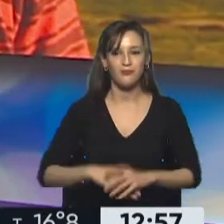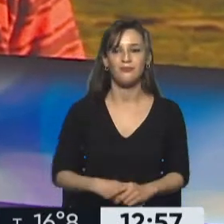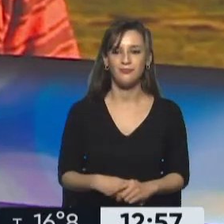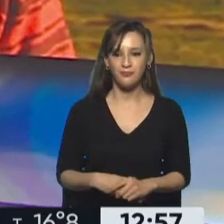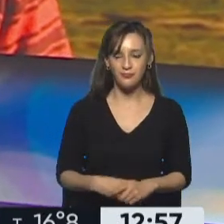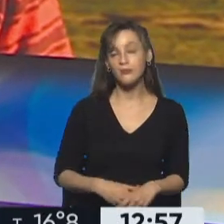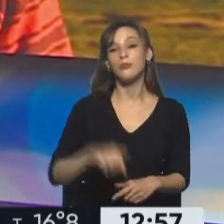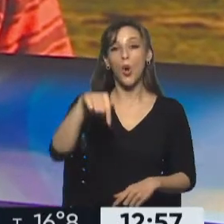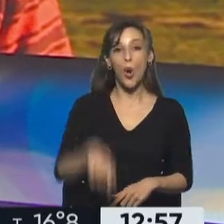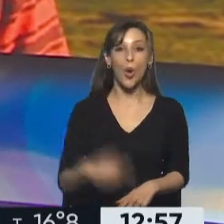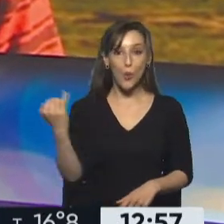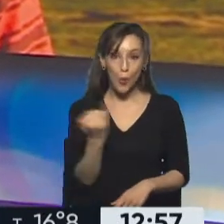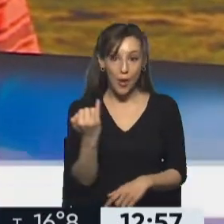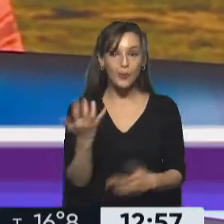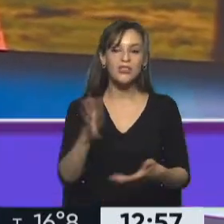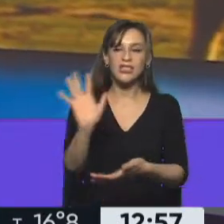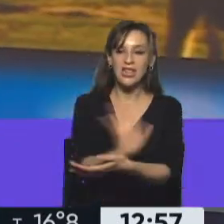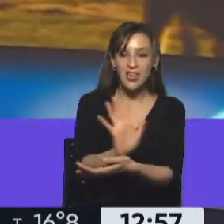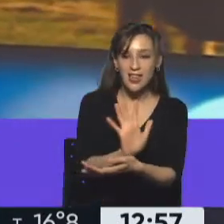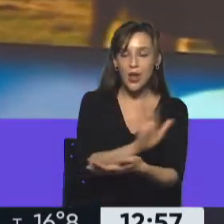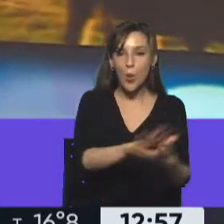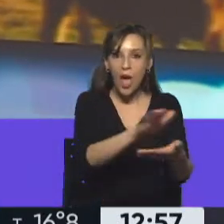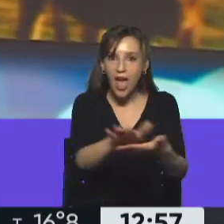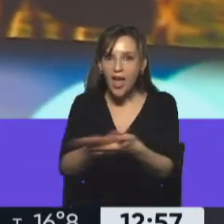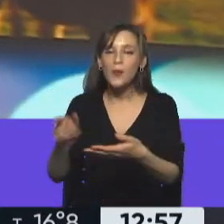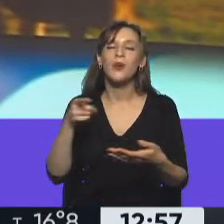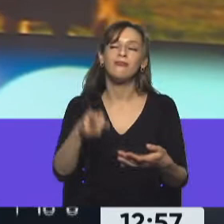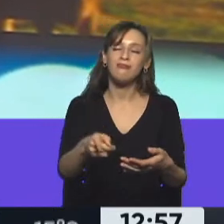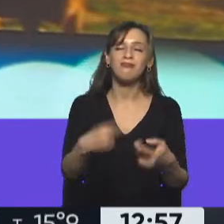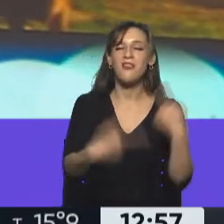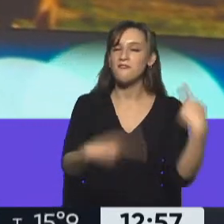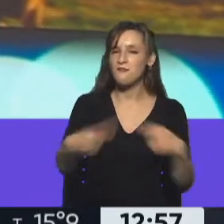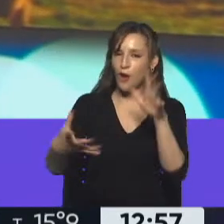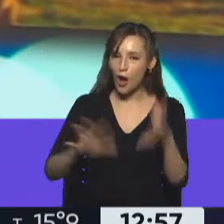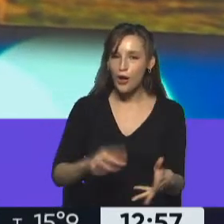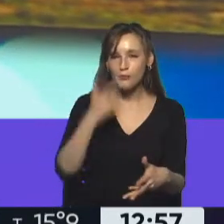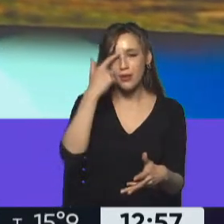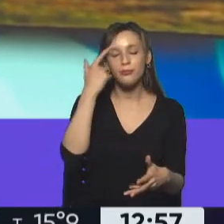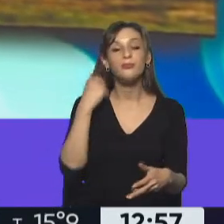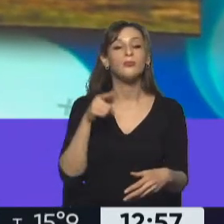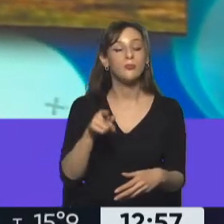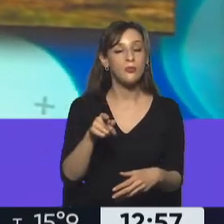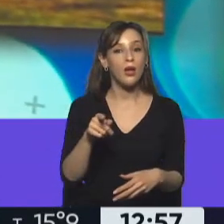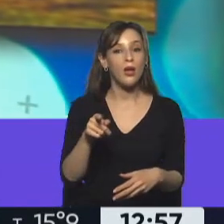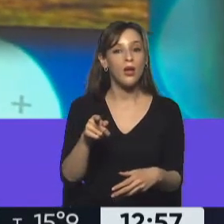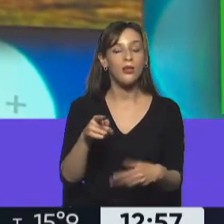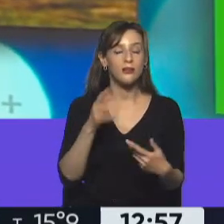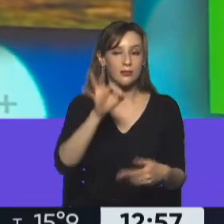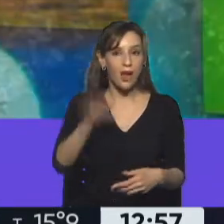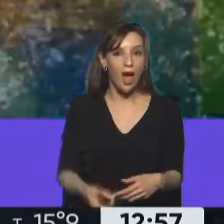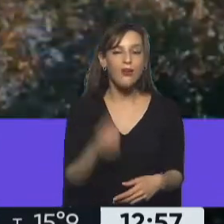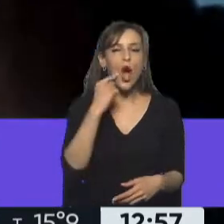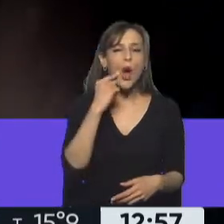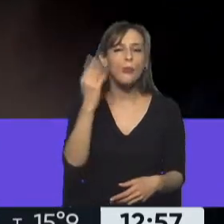Es jueves, día de estreno, cine para ver, cine para descubrir. En distintas modalidades nos vamos a las salas. Saben que, bueno, el cineasta británico